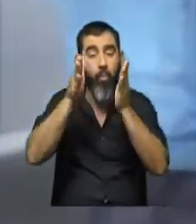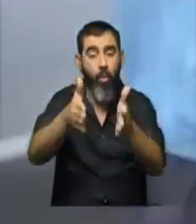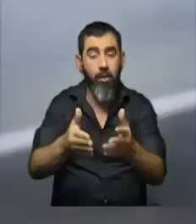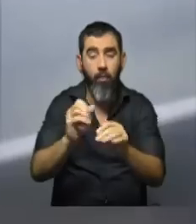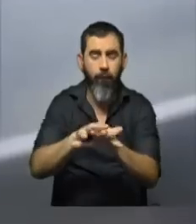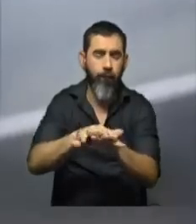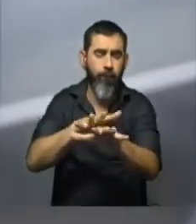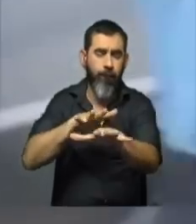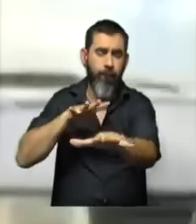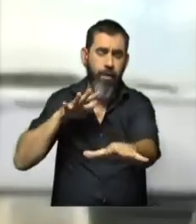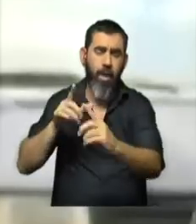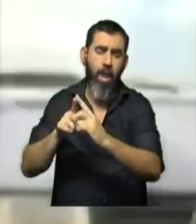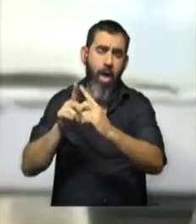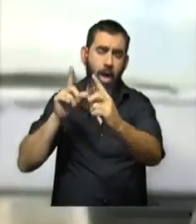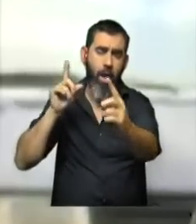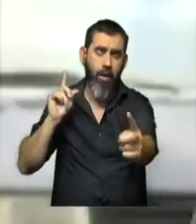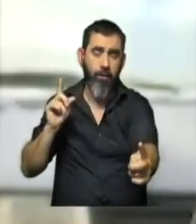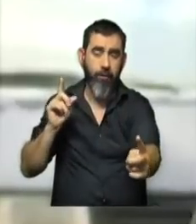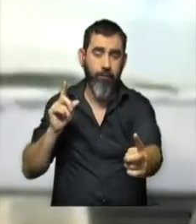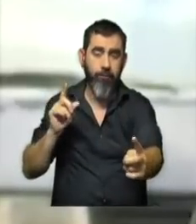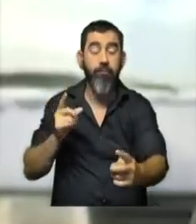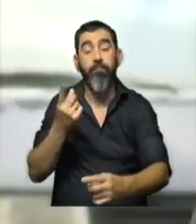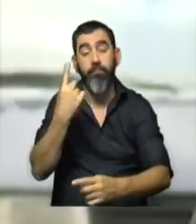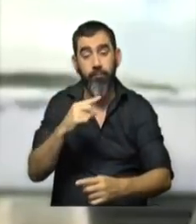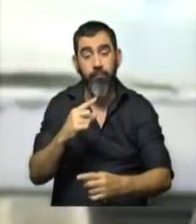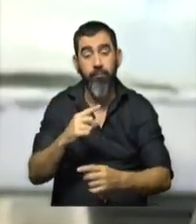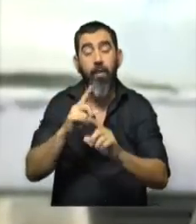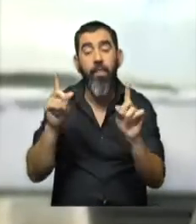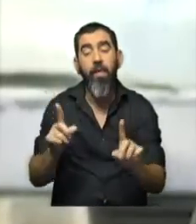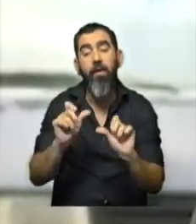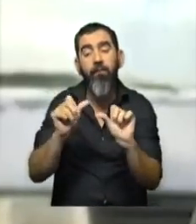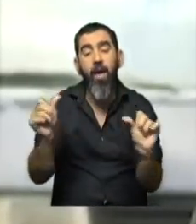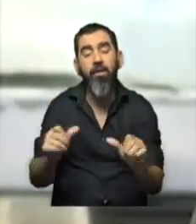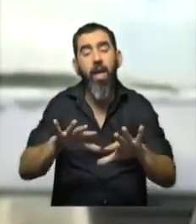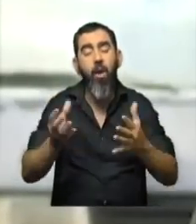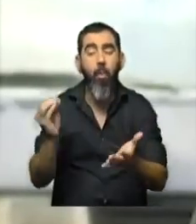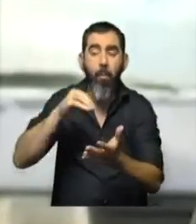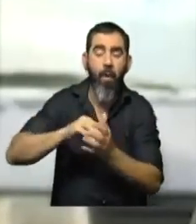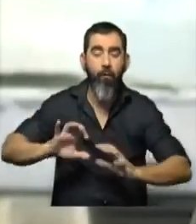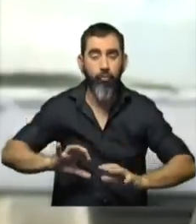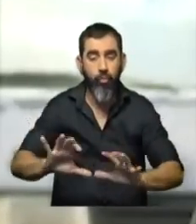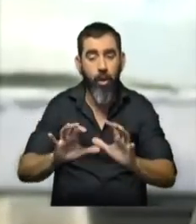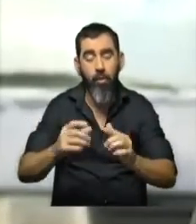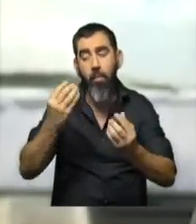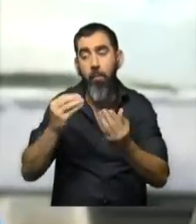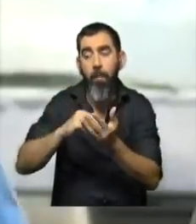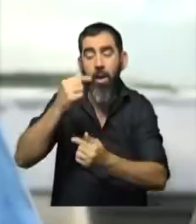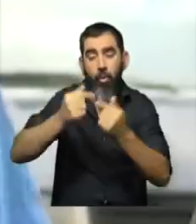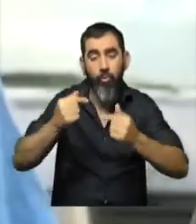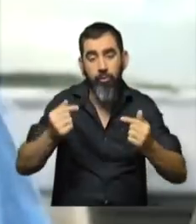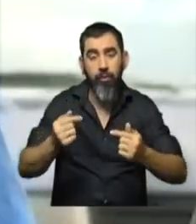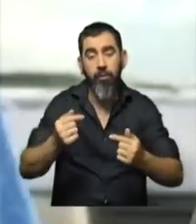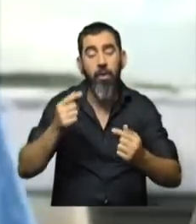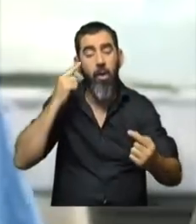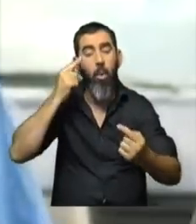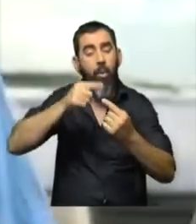colas demasiado extensas. Y nosotros apelamos entonces a que se tomen medidas para que haya más personal, para que haya más recursos. En general, el